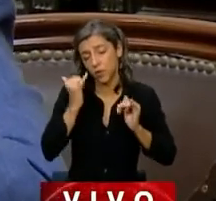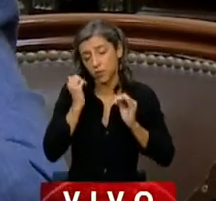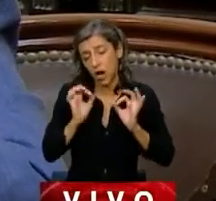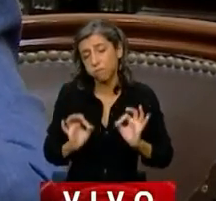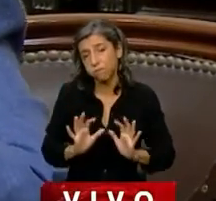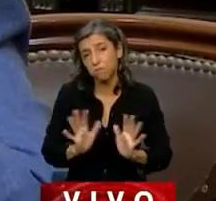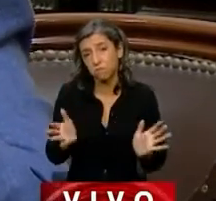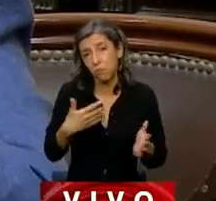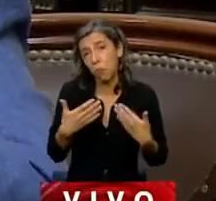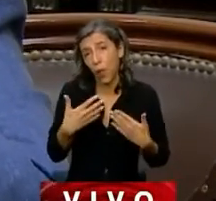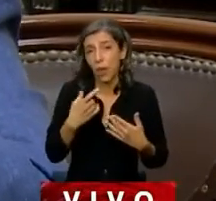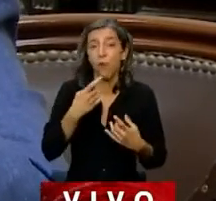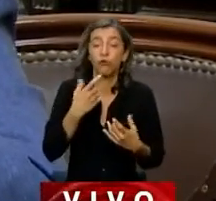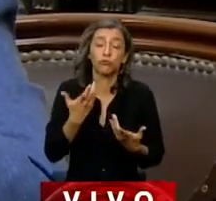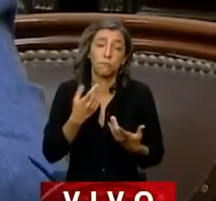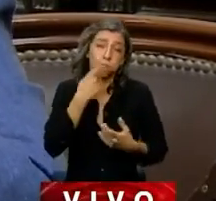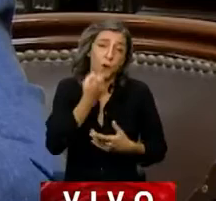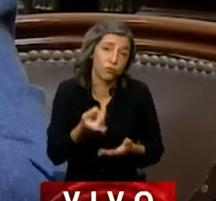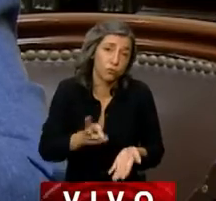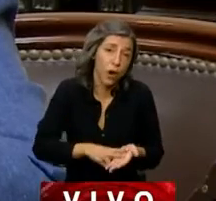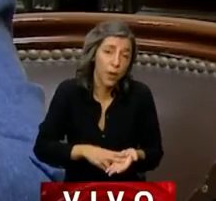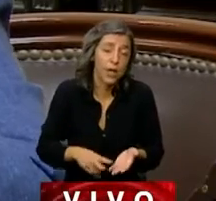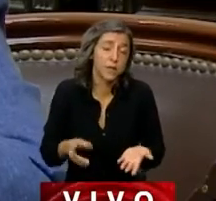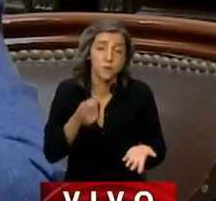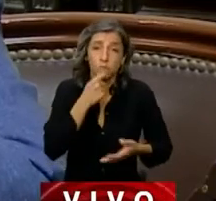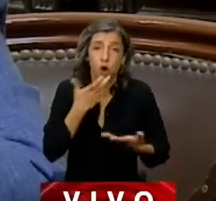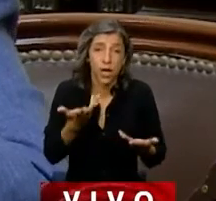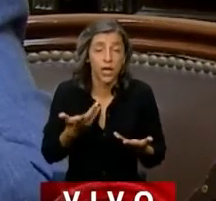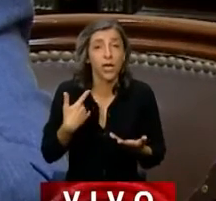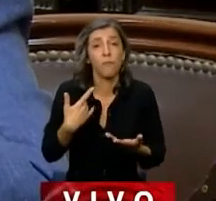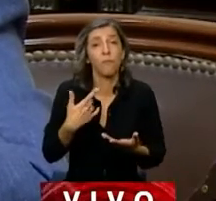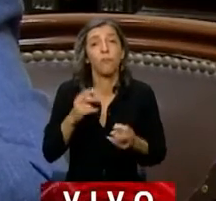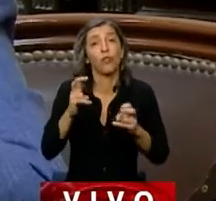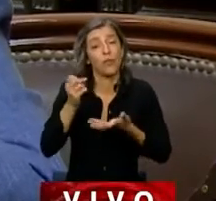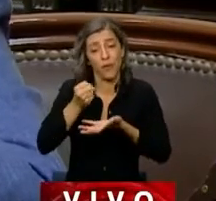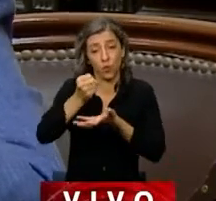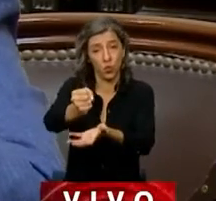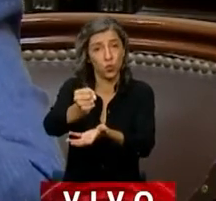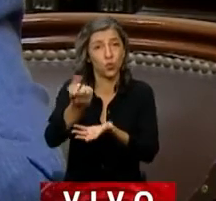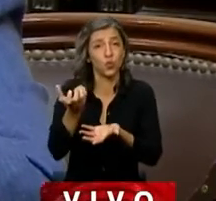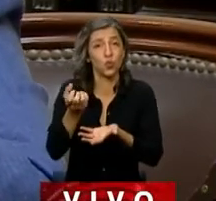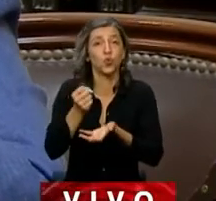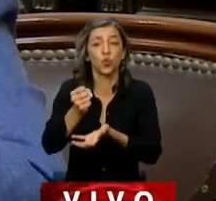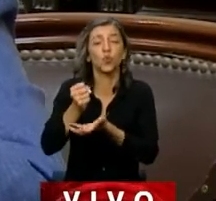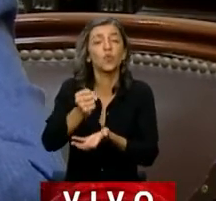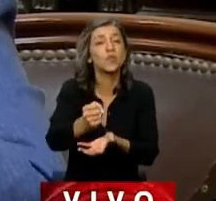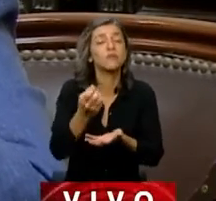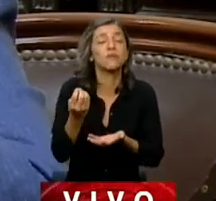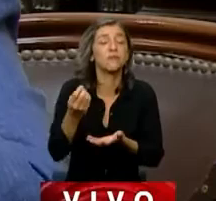rediscutir o repreguntarlas, en especial alrededor de qué sucede con los subsidios a las grandes prestadoras